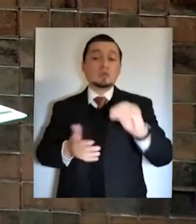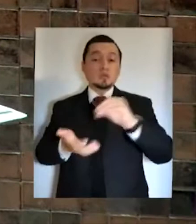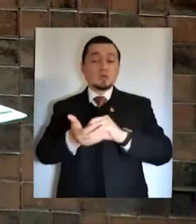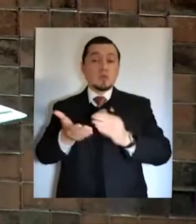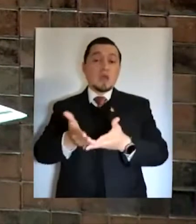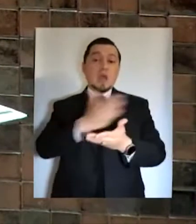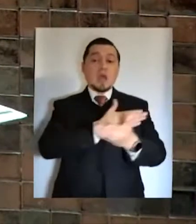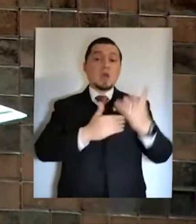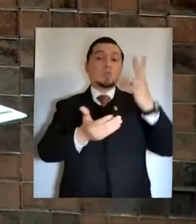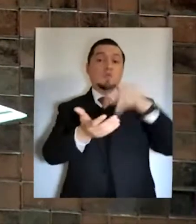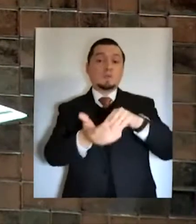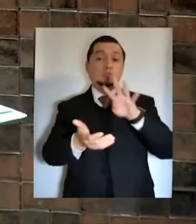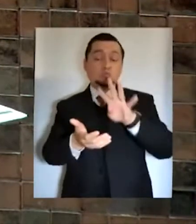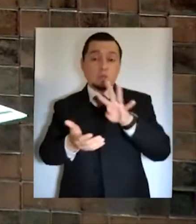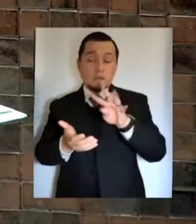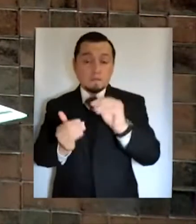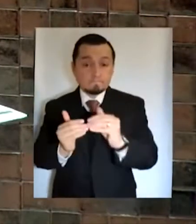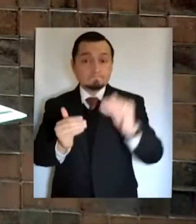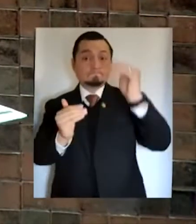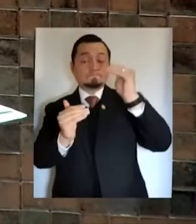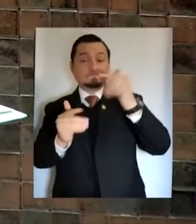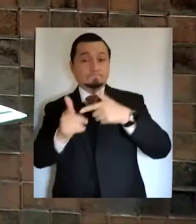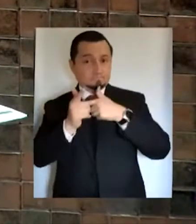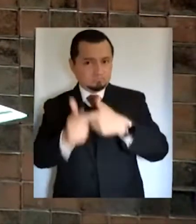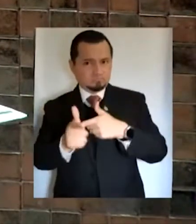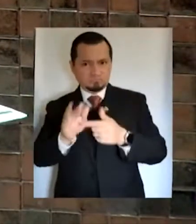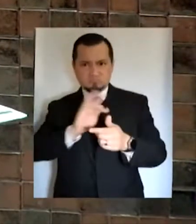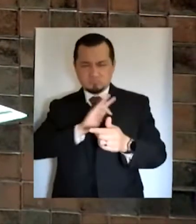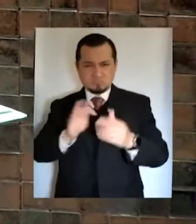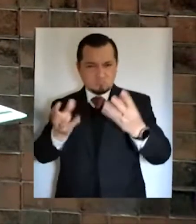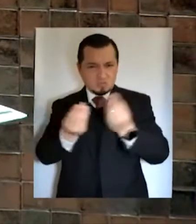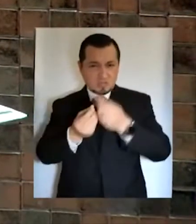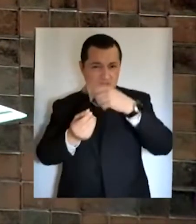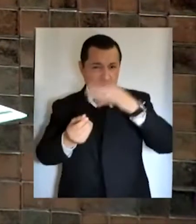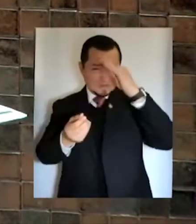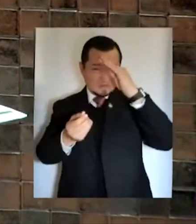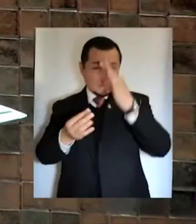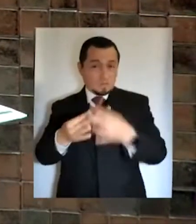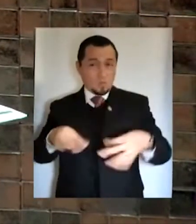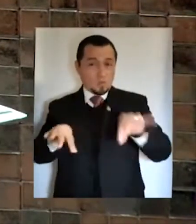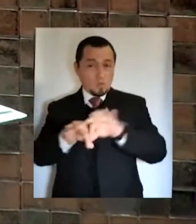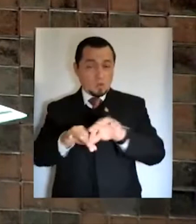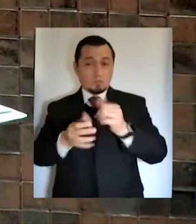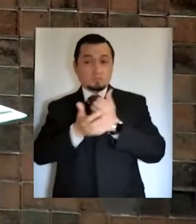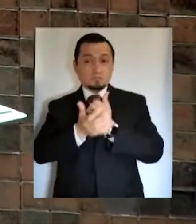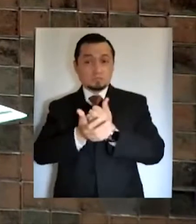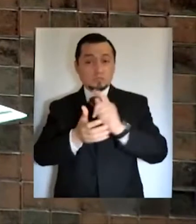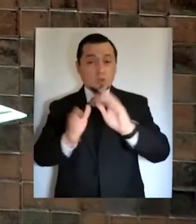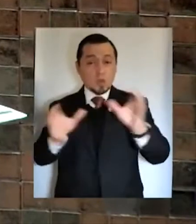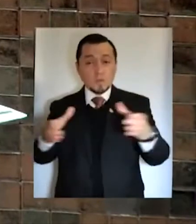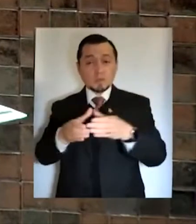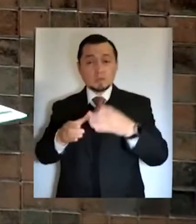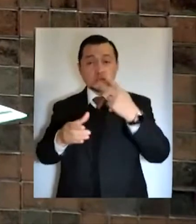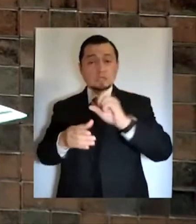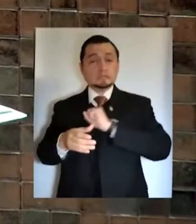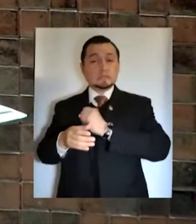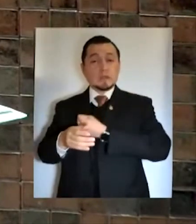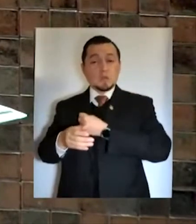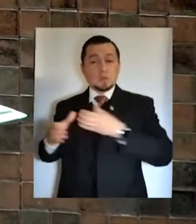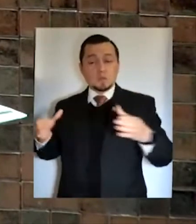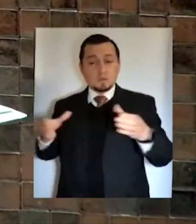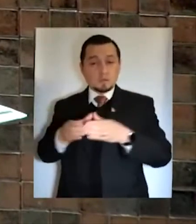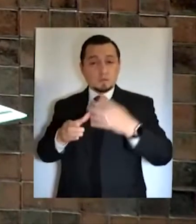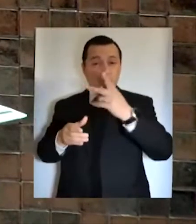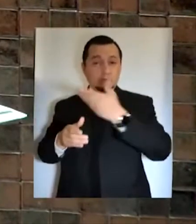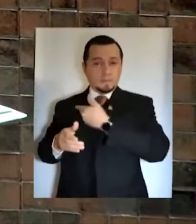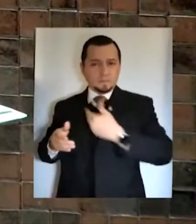presupuesto del 2019. En ese proceso también, sin duda, ha sido importante la participación de la Comisión de Salud y de su presidente,